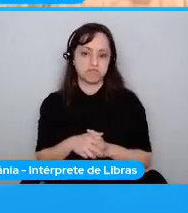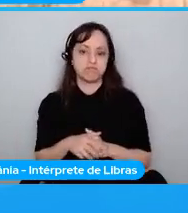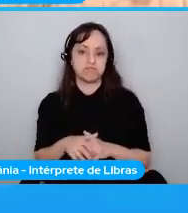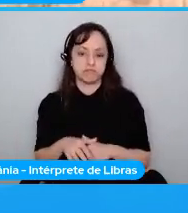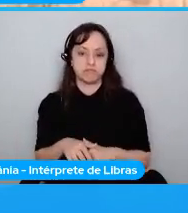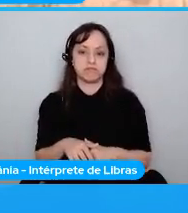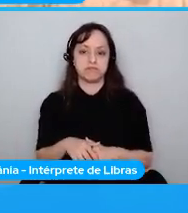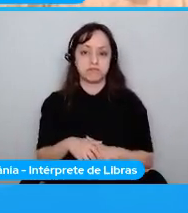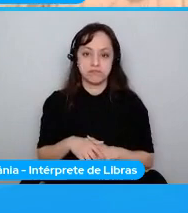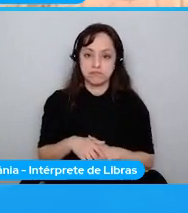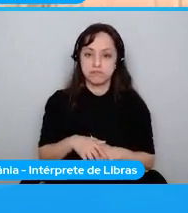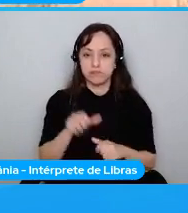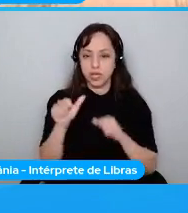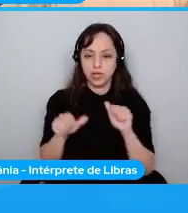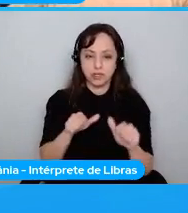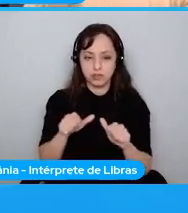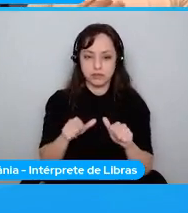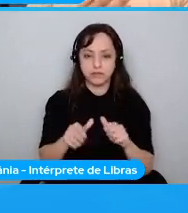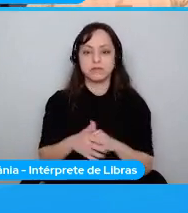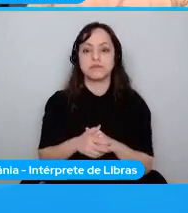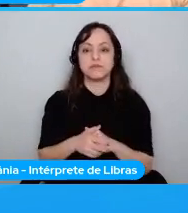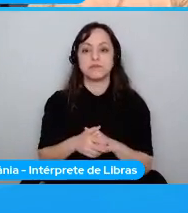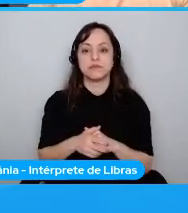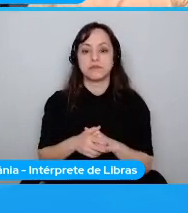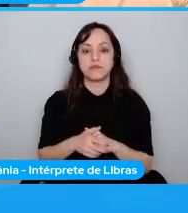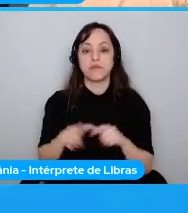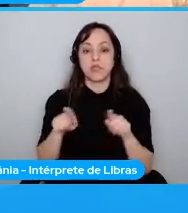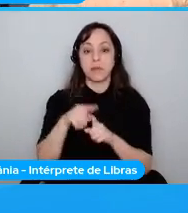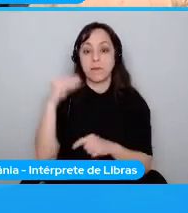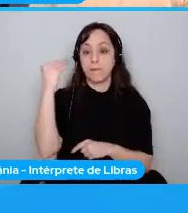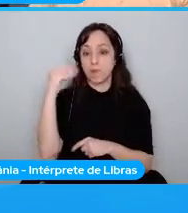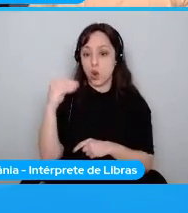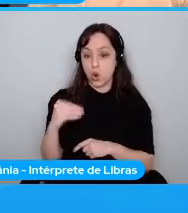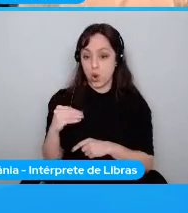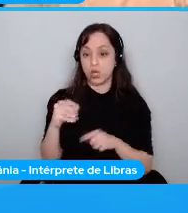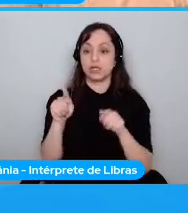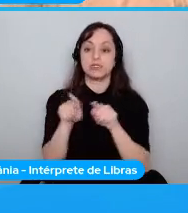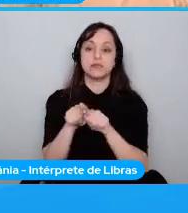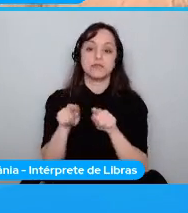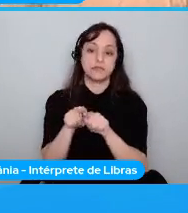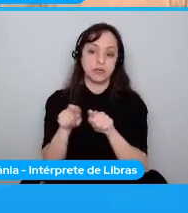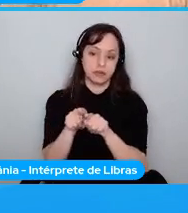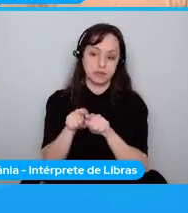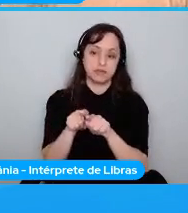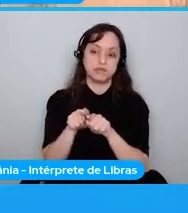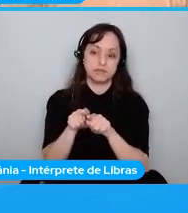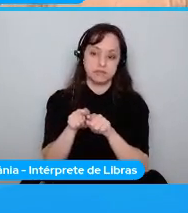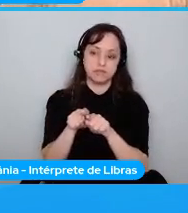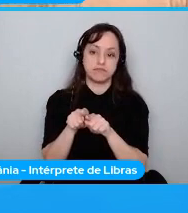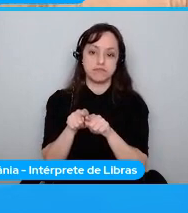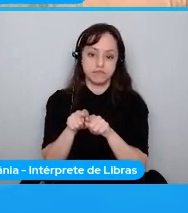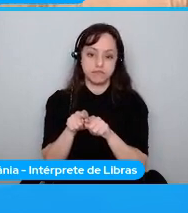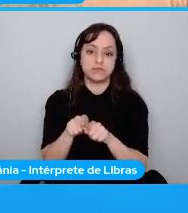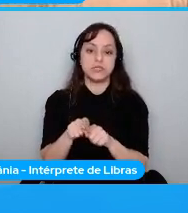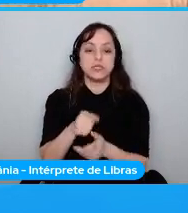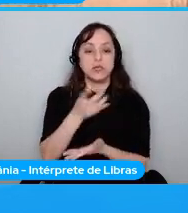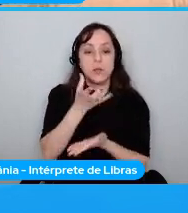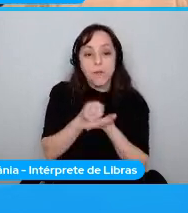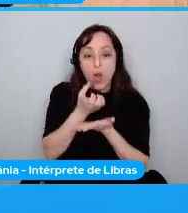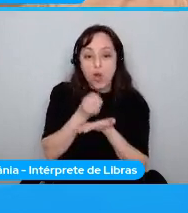Espérense, déjenme cambiar esto aquí. Tenemos el blog en Medium, tenemos el podcast. Entonces,